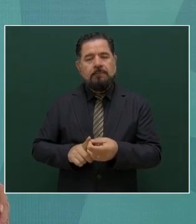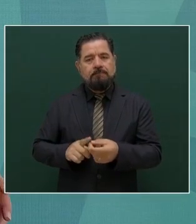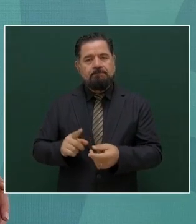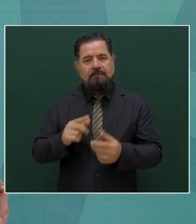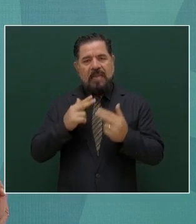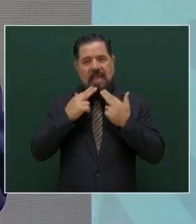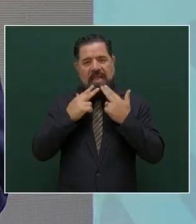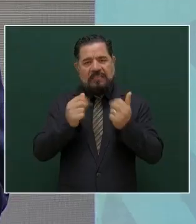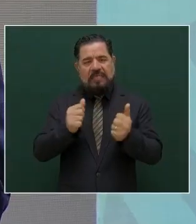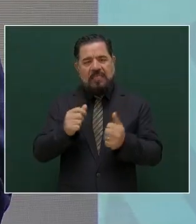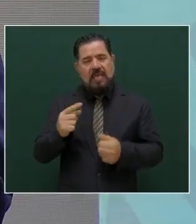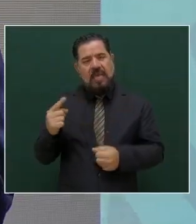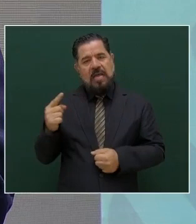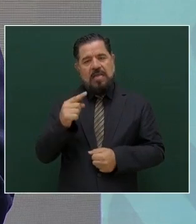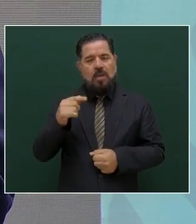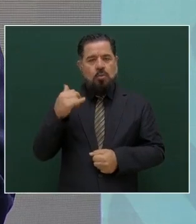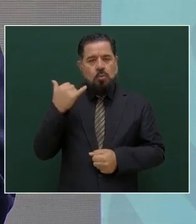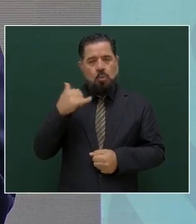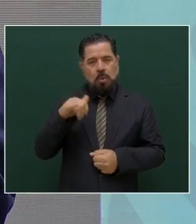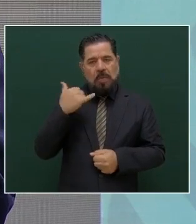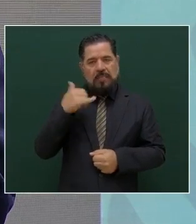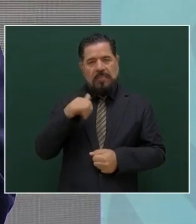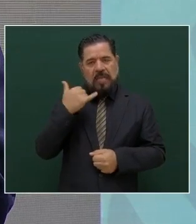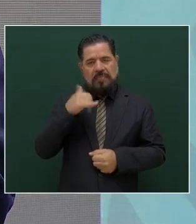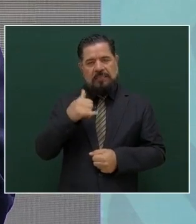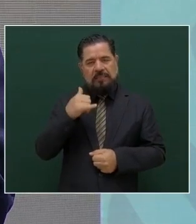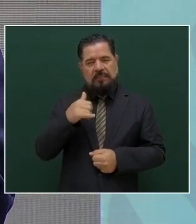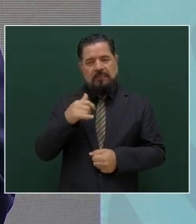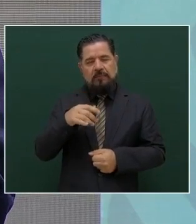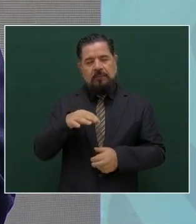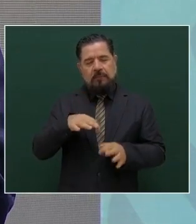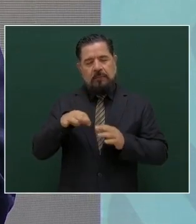de Yucatán, en las